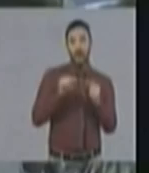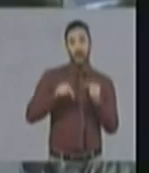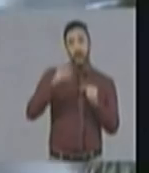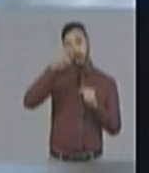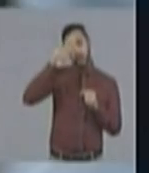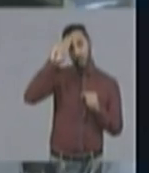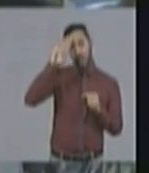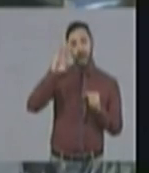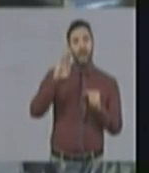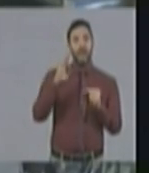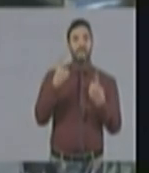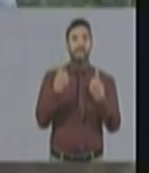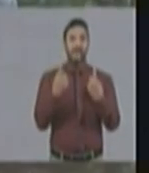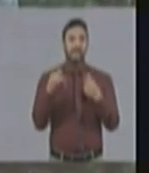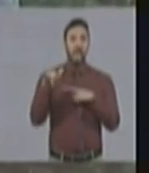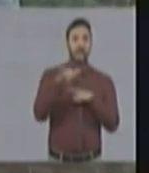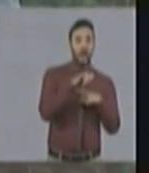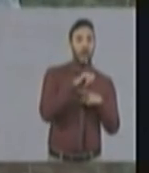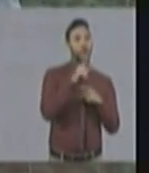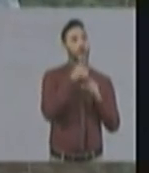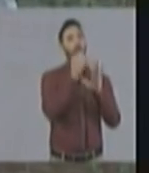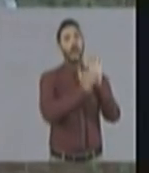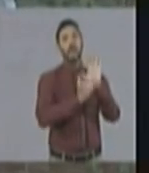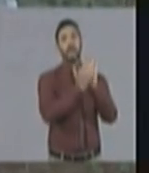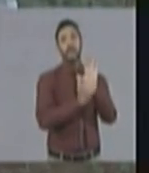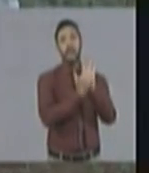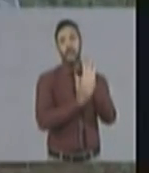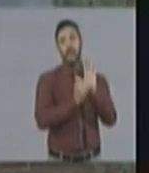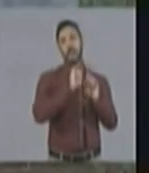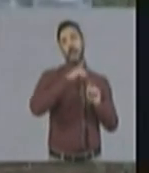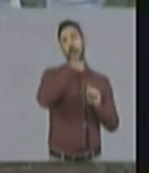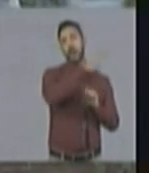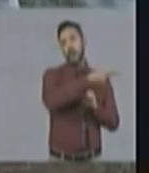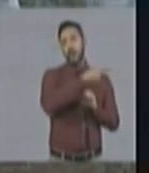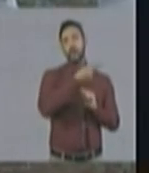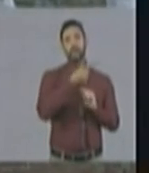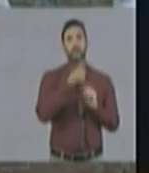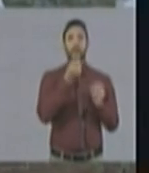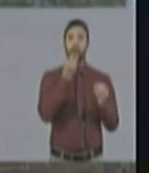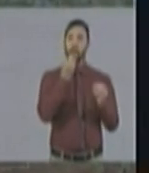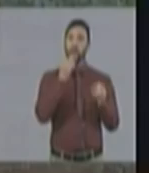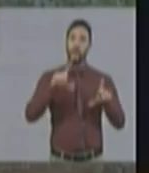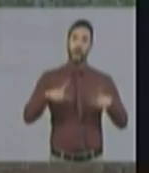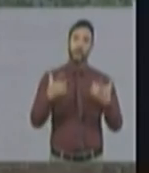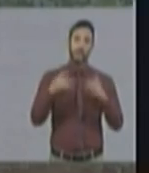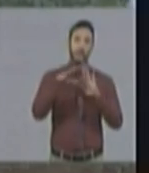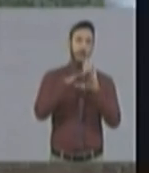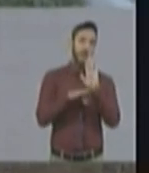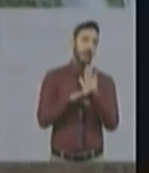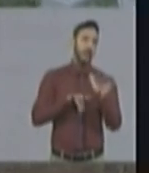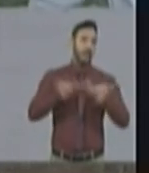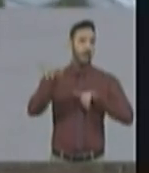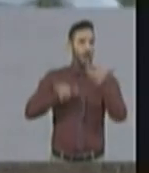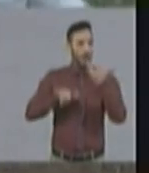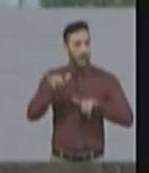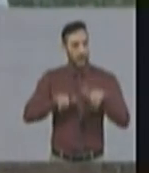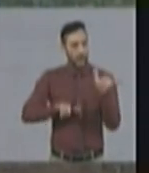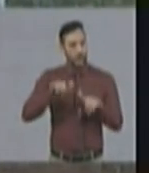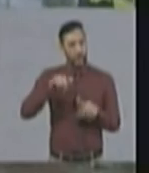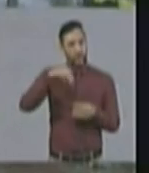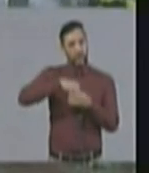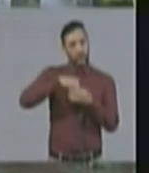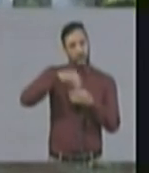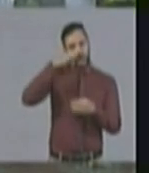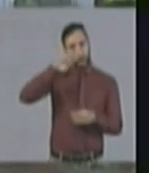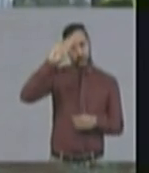presentan en estos momentos, se ha visto la necesidad de arrendar aeronaves para cumplimentar la programación de vuelos nacionales, principalmente